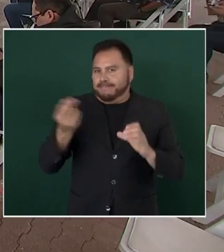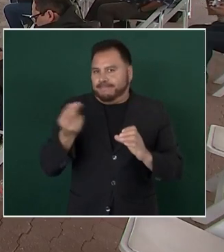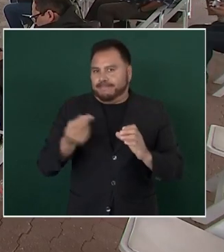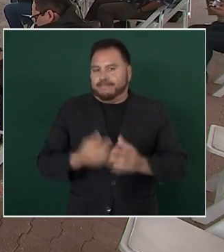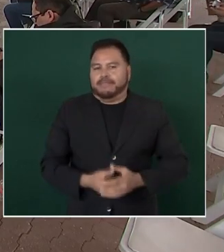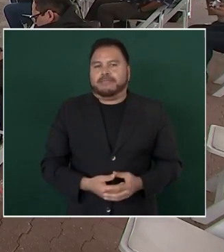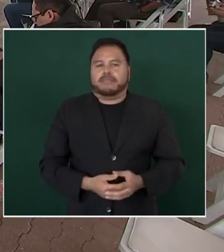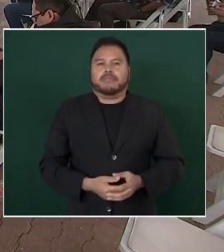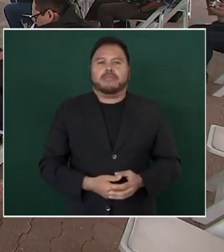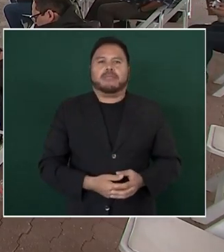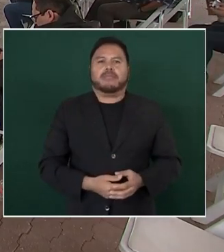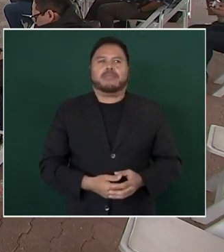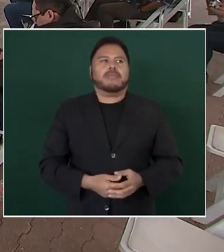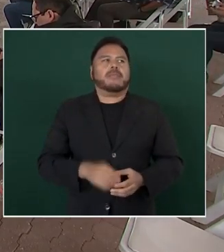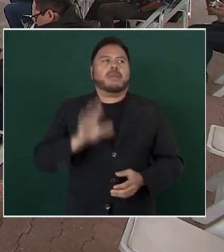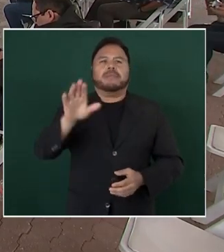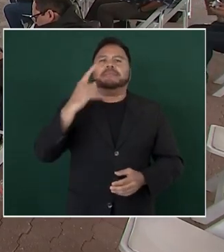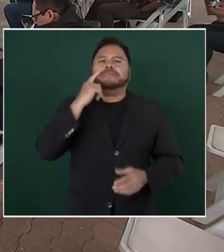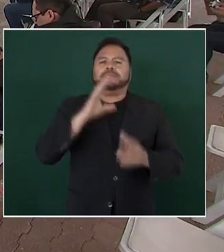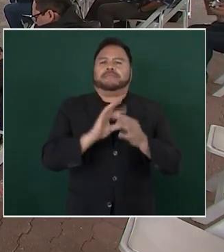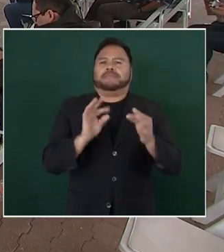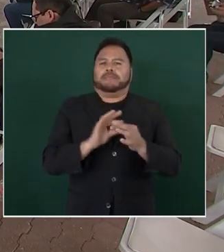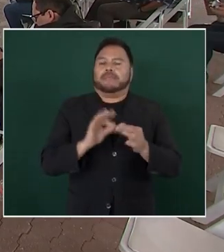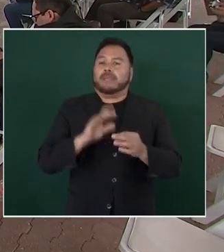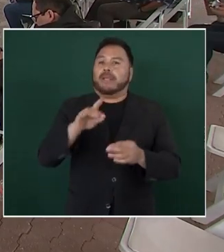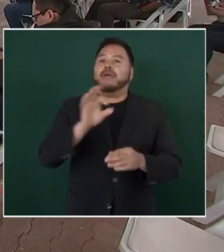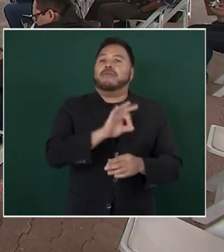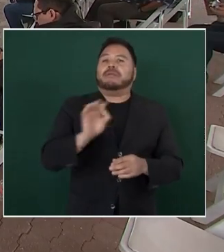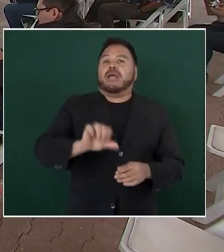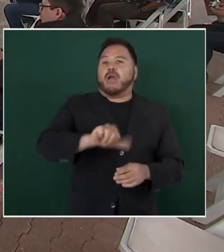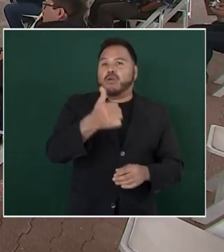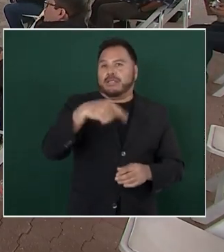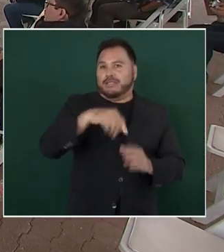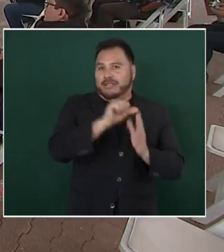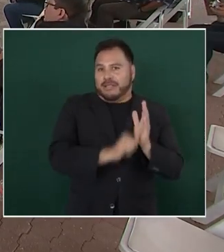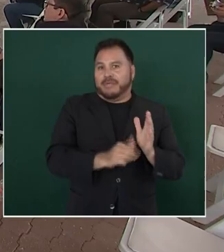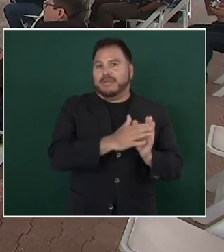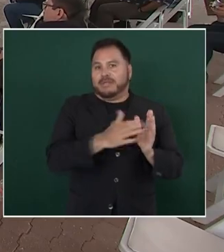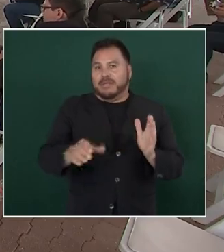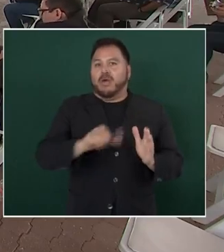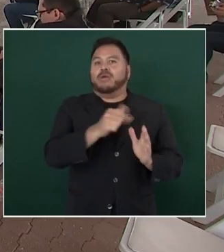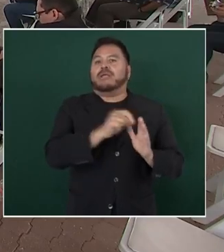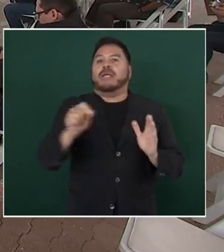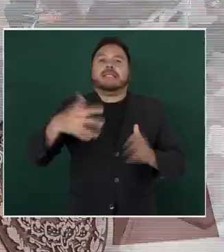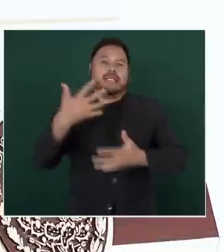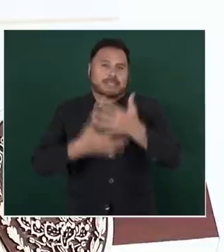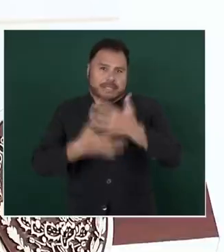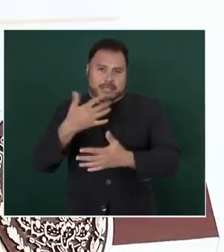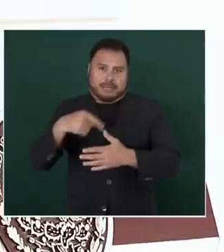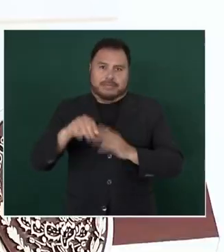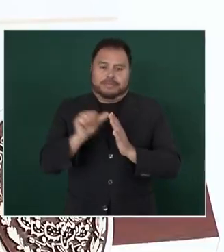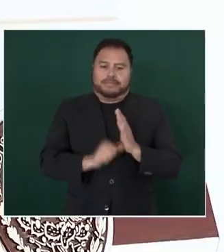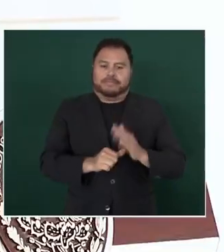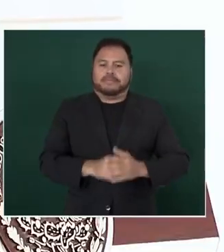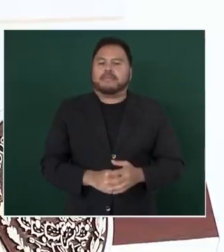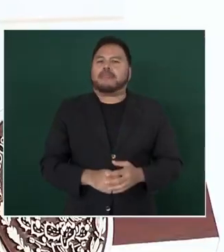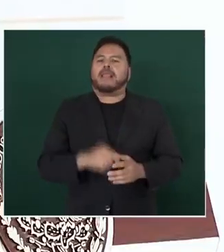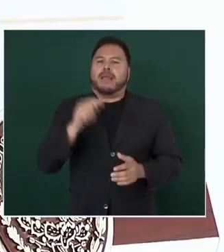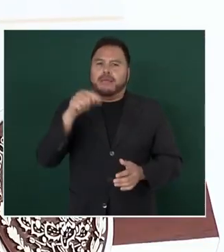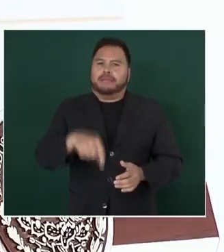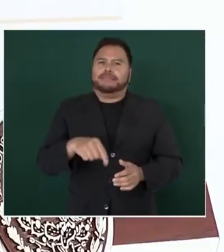Sí, para informarles, miren, desde el 11 de este mes, del 11 al 15, está ahorita